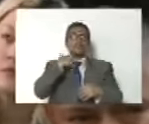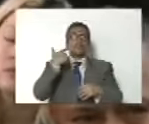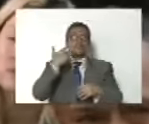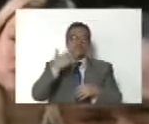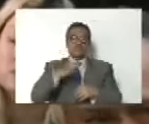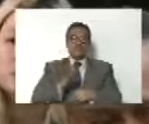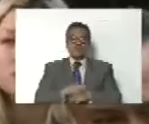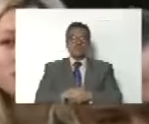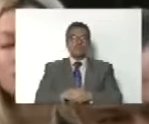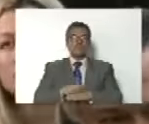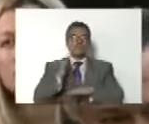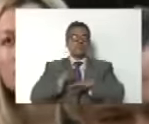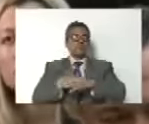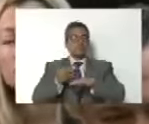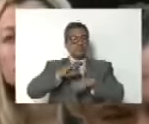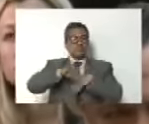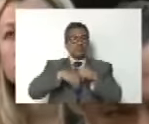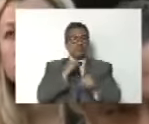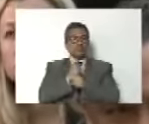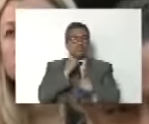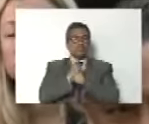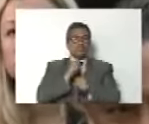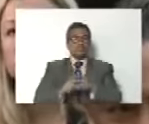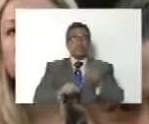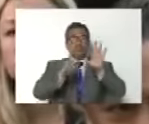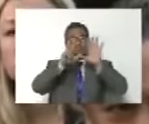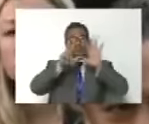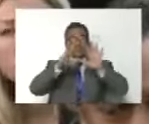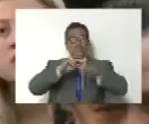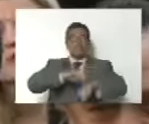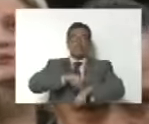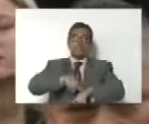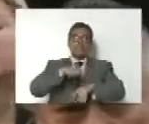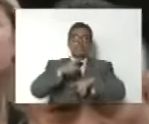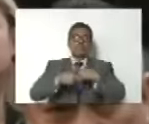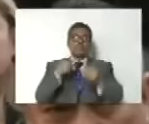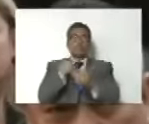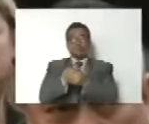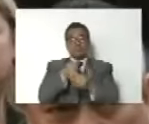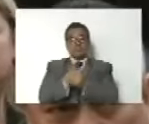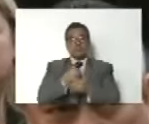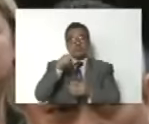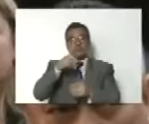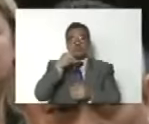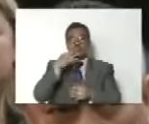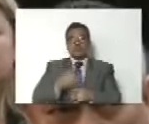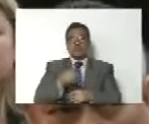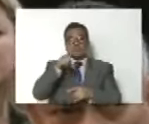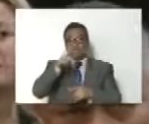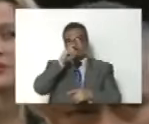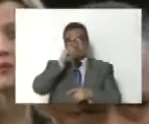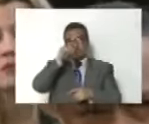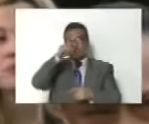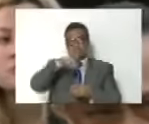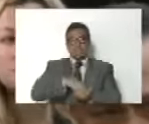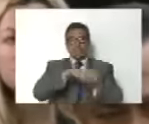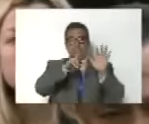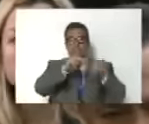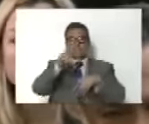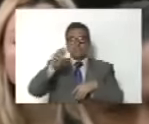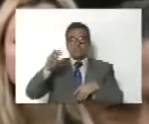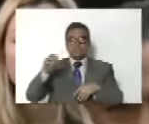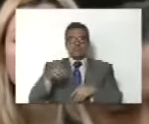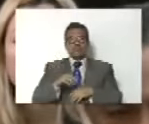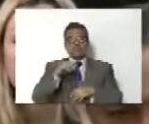murieron por una jornada laboral de 8 horas, sino también por un salario decente. En esos años de 1800 y